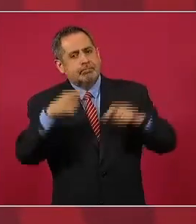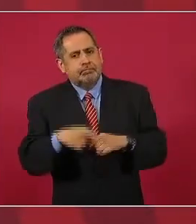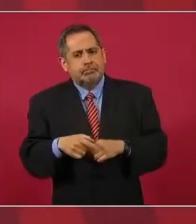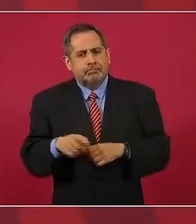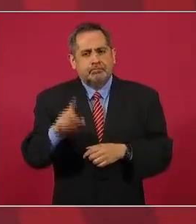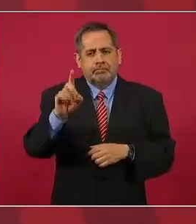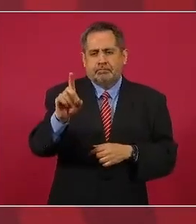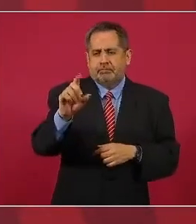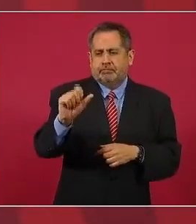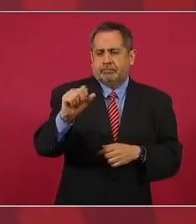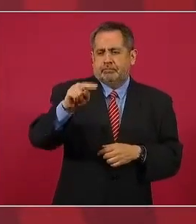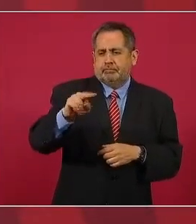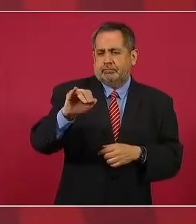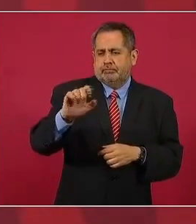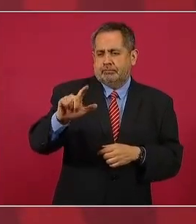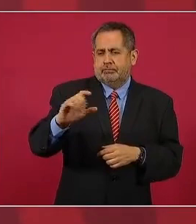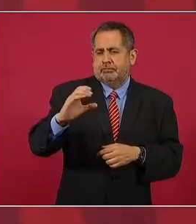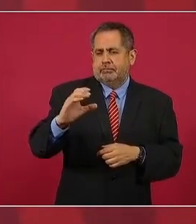Daniel Cabrera.